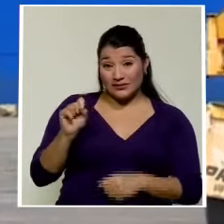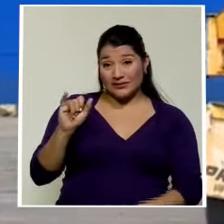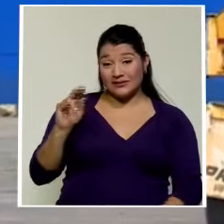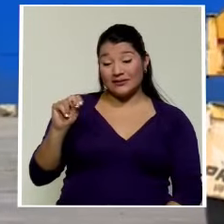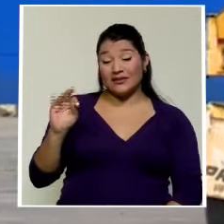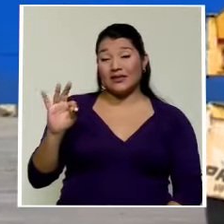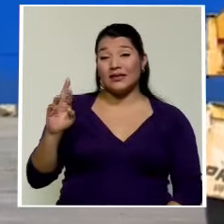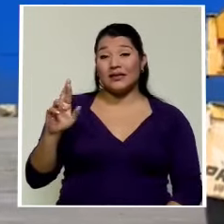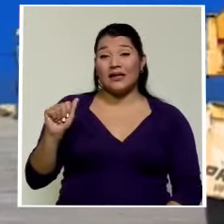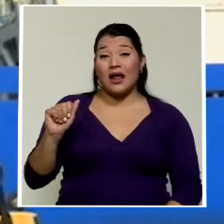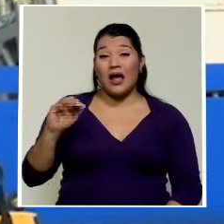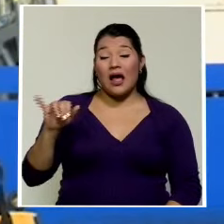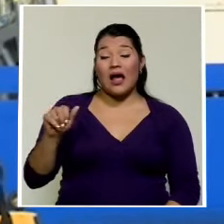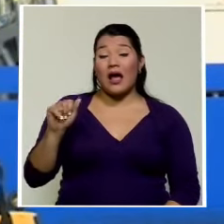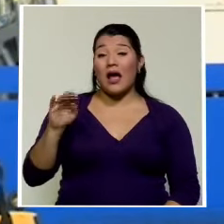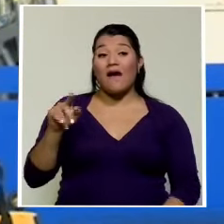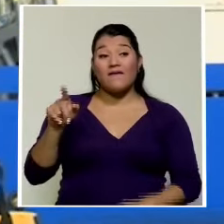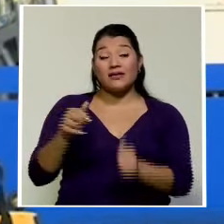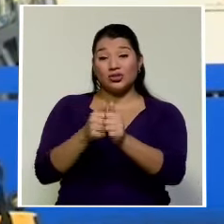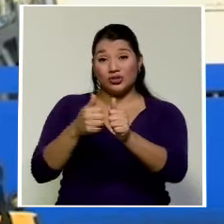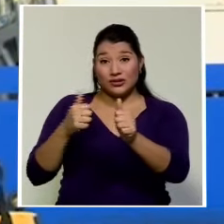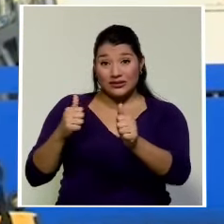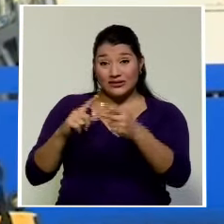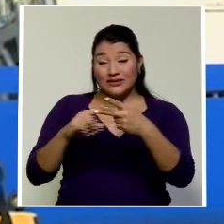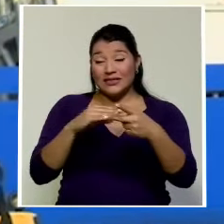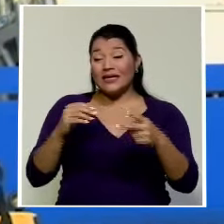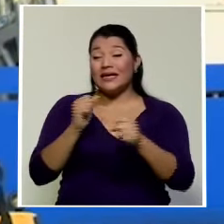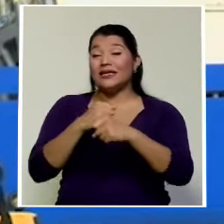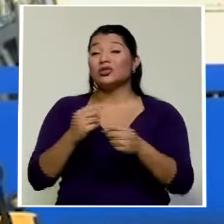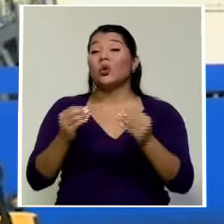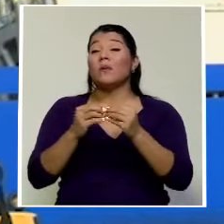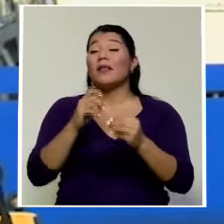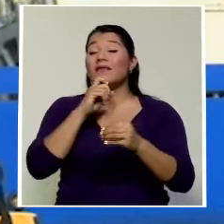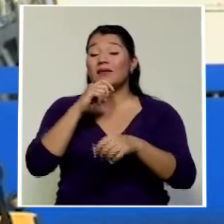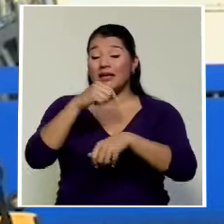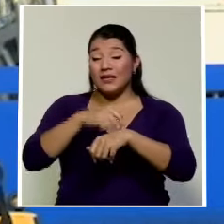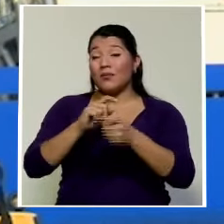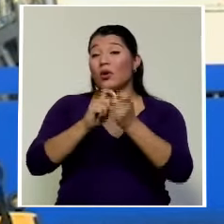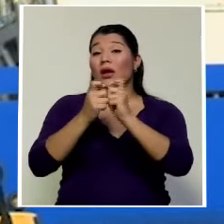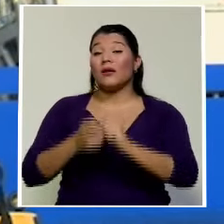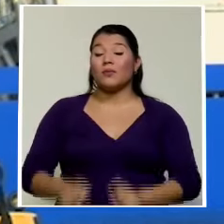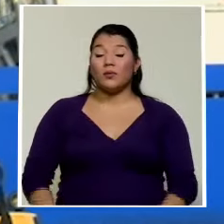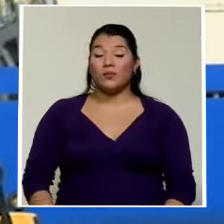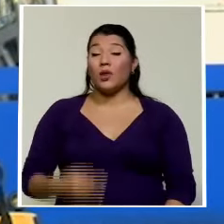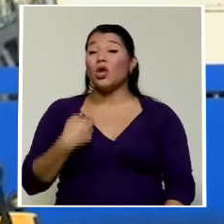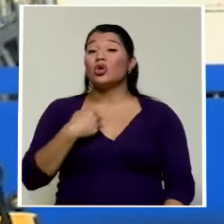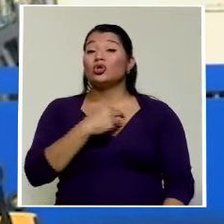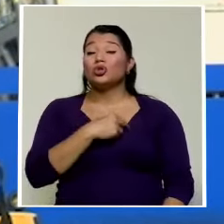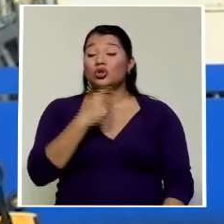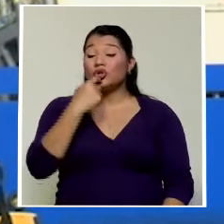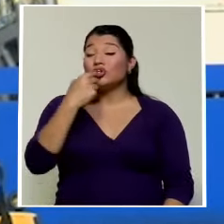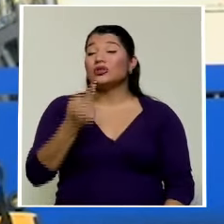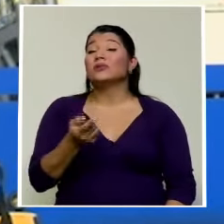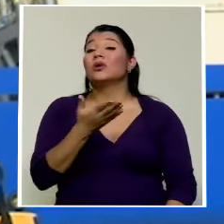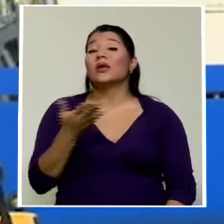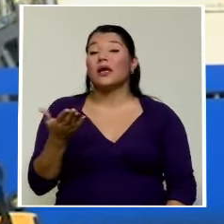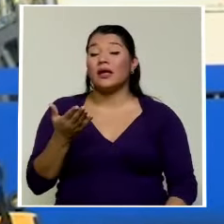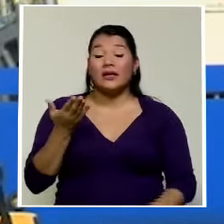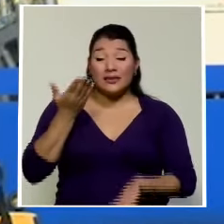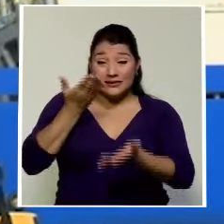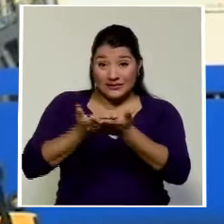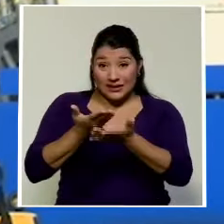la institución, retrasó y dificultó el periodo de reestructuración. Nosotros señalamos que